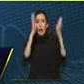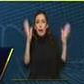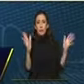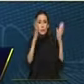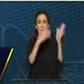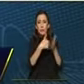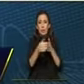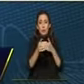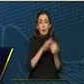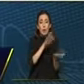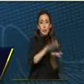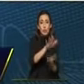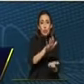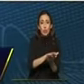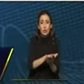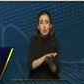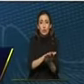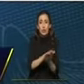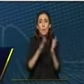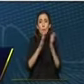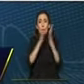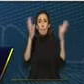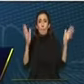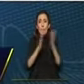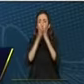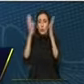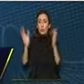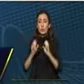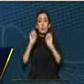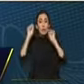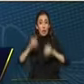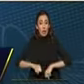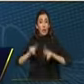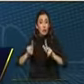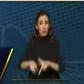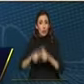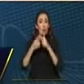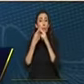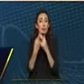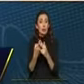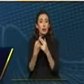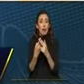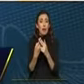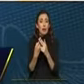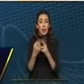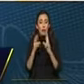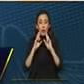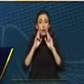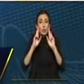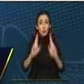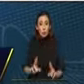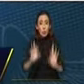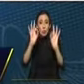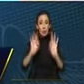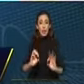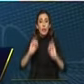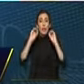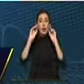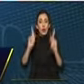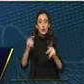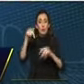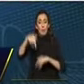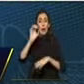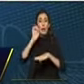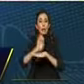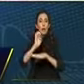y aliados del desarrollo económico, muchos ya han comenzado a cultivar y cosechar las oportunidades que